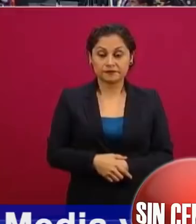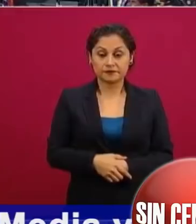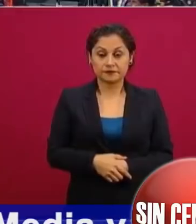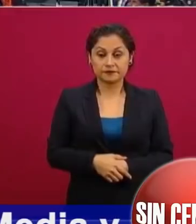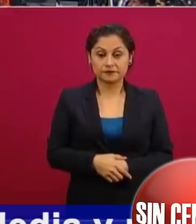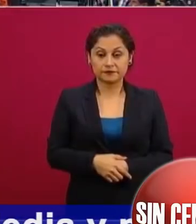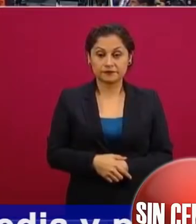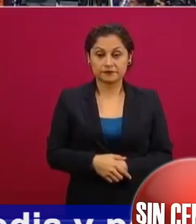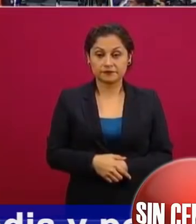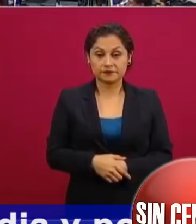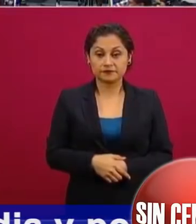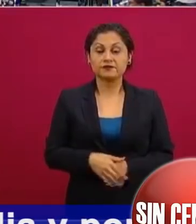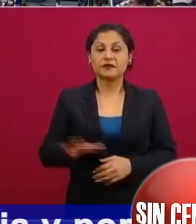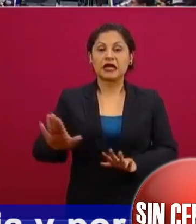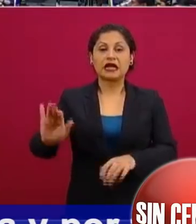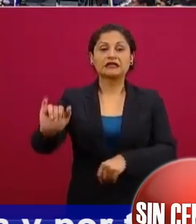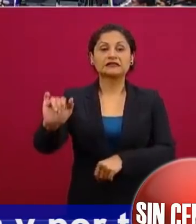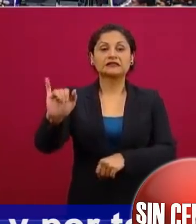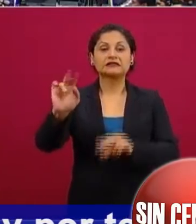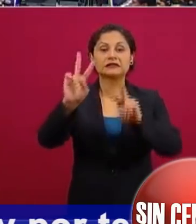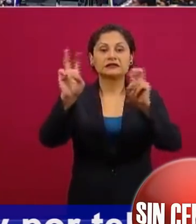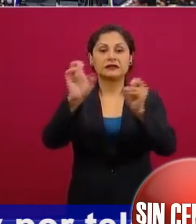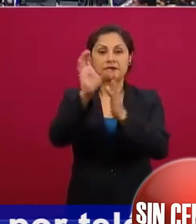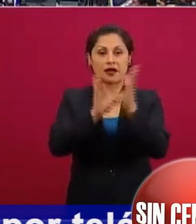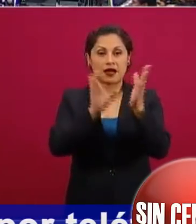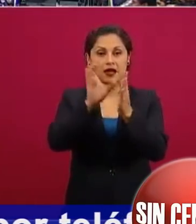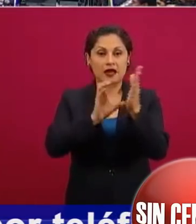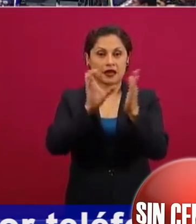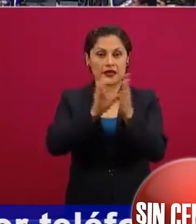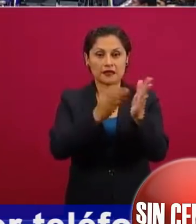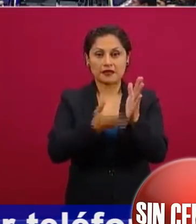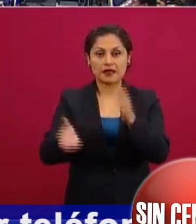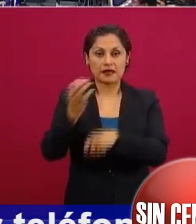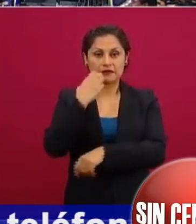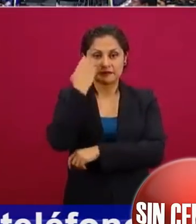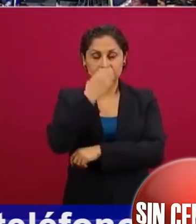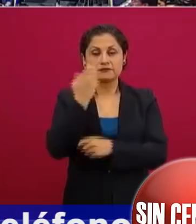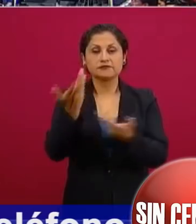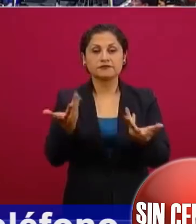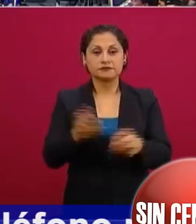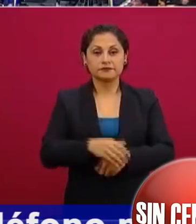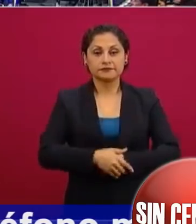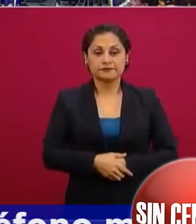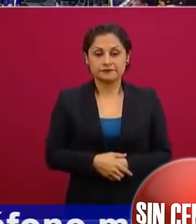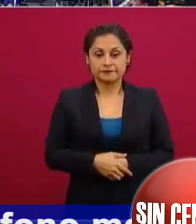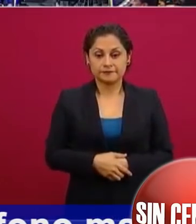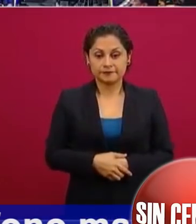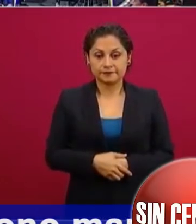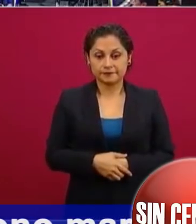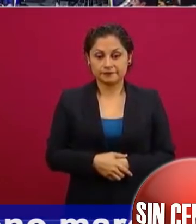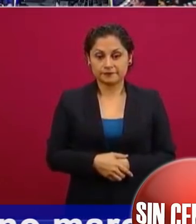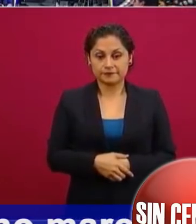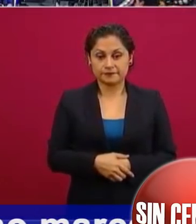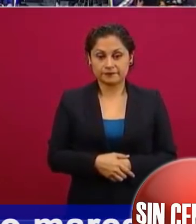Sobre el calendario escolar, porque hace falta. A ver, Esteban, sobre el calendario. Ven.